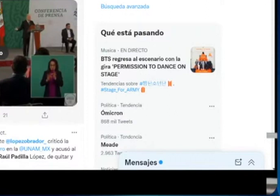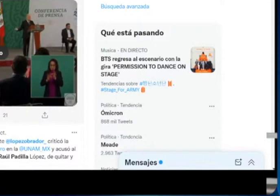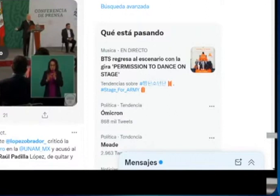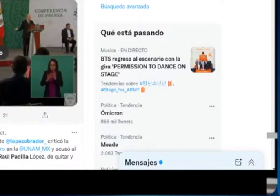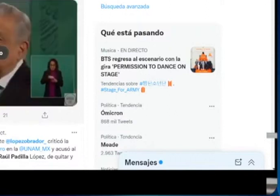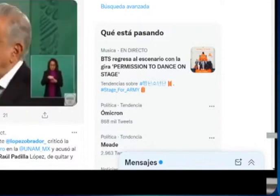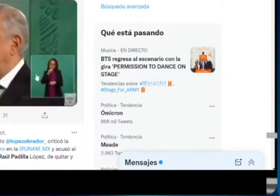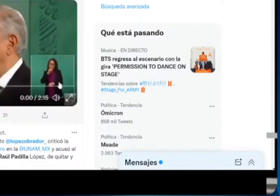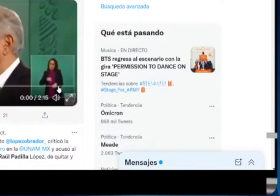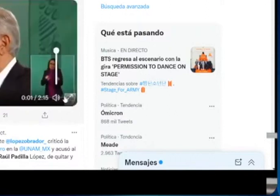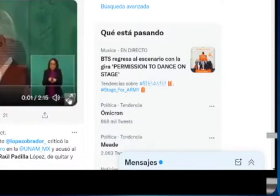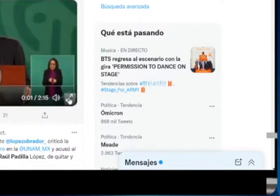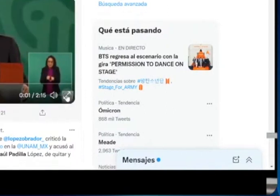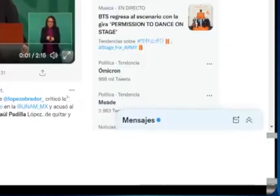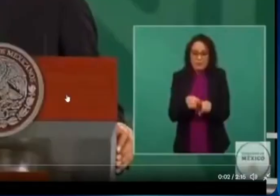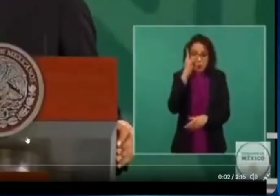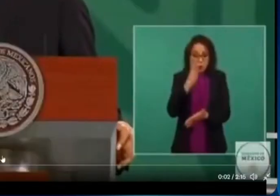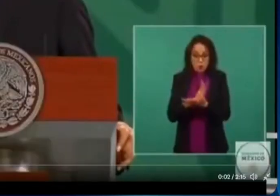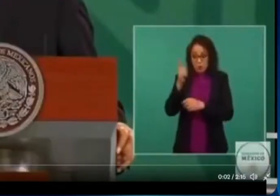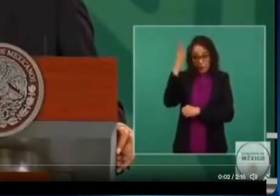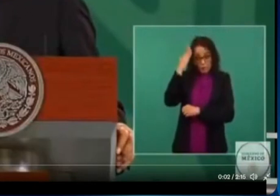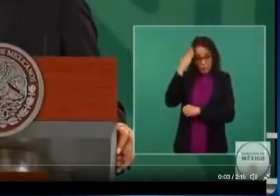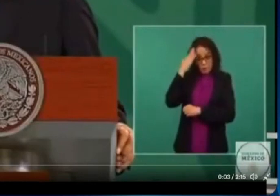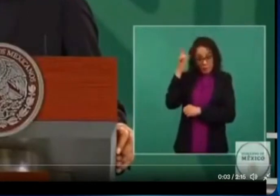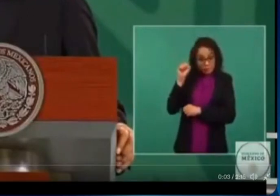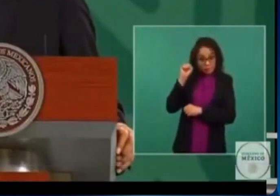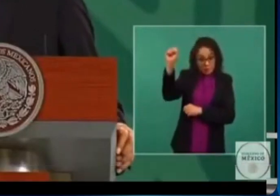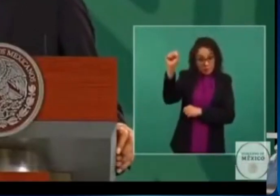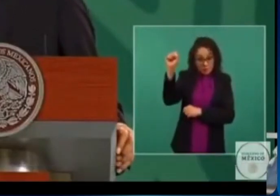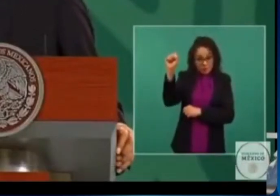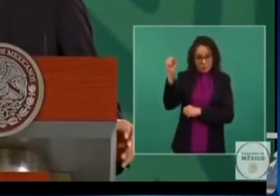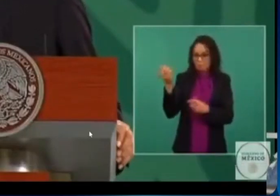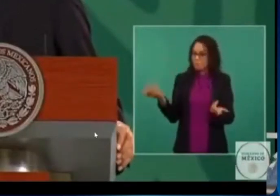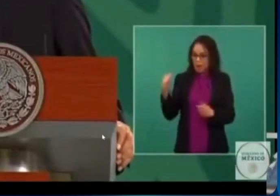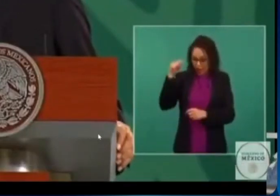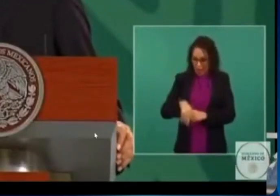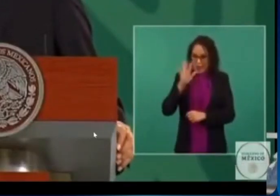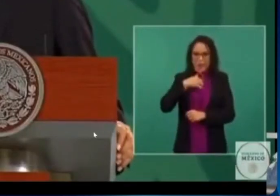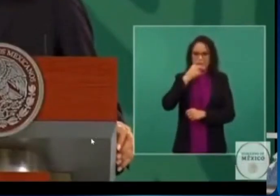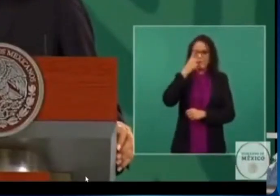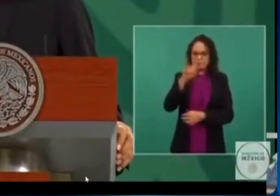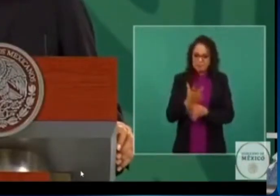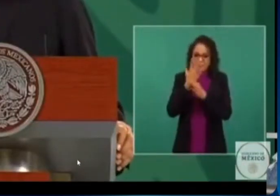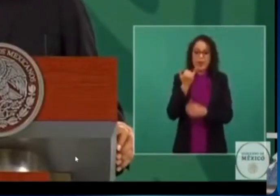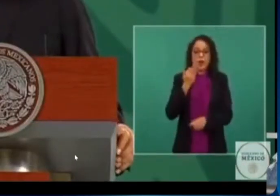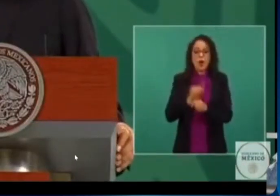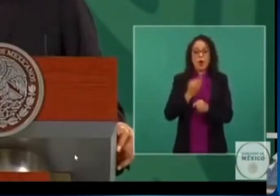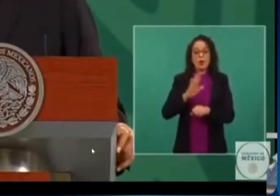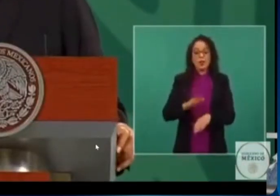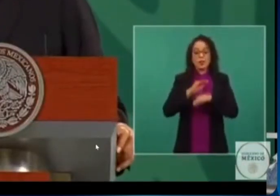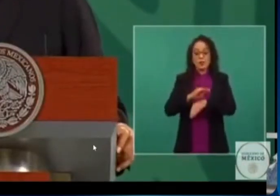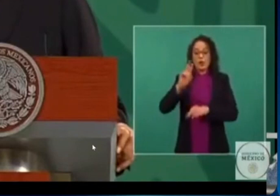a este tema. Eso no solo los dirigentes, sino hasta, lo he dicho aquí, y ahora que está la polémica tan buena sobre la